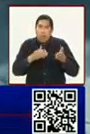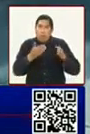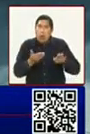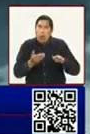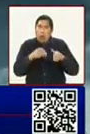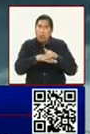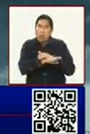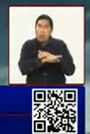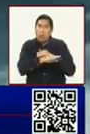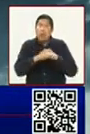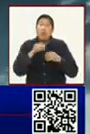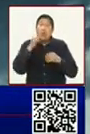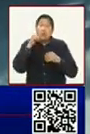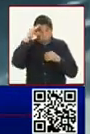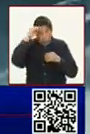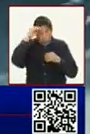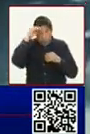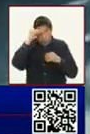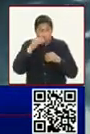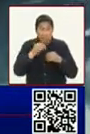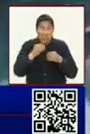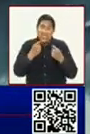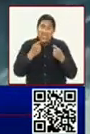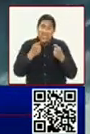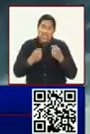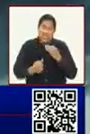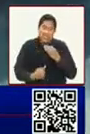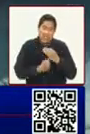auxiliaron a Randy, quien intentó quitarse la vida.